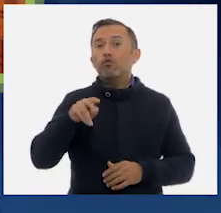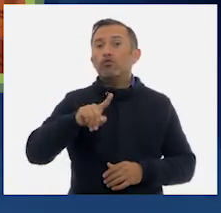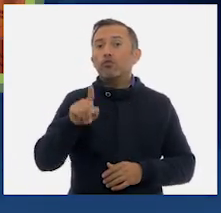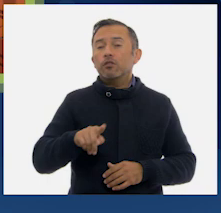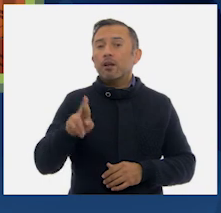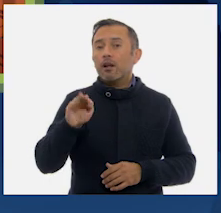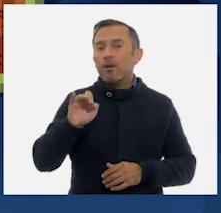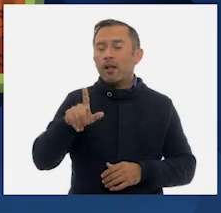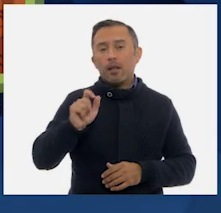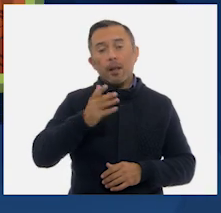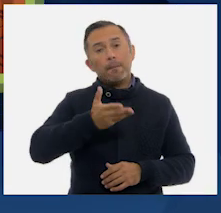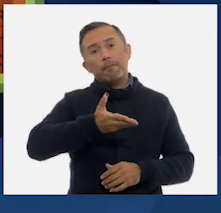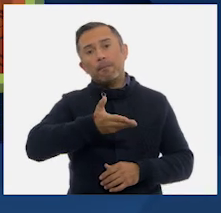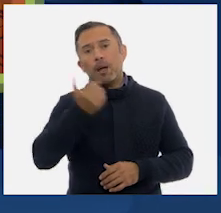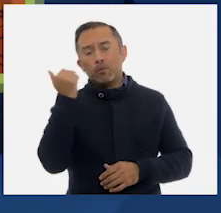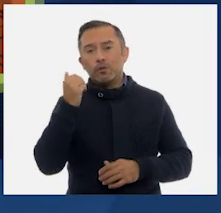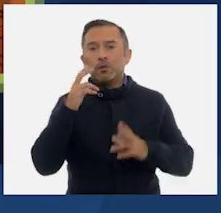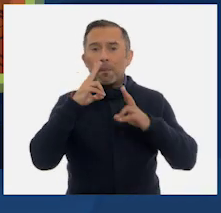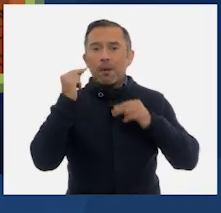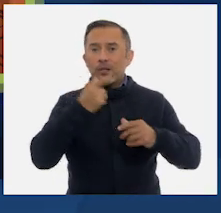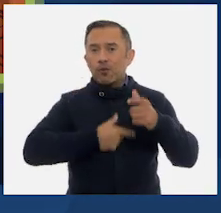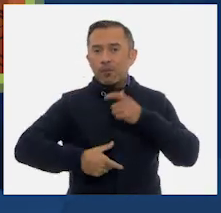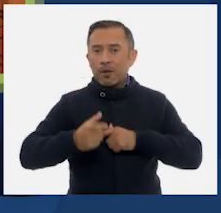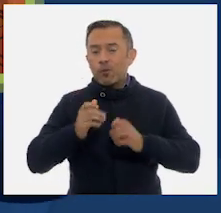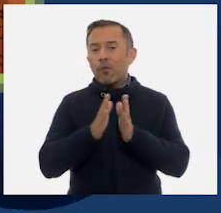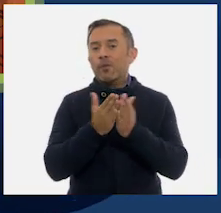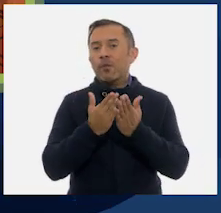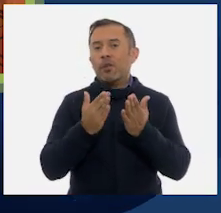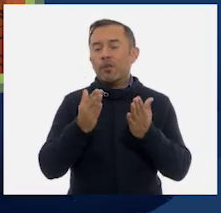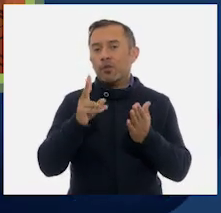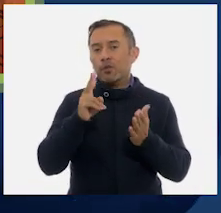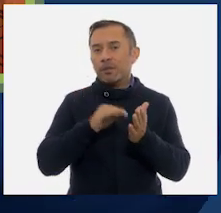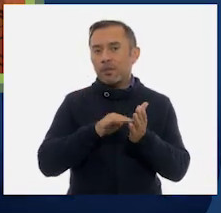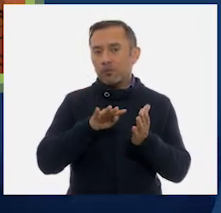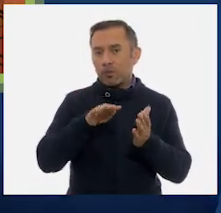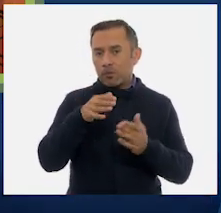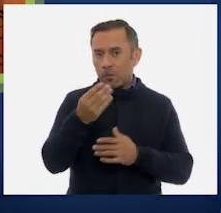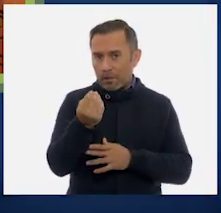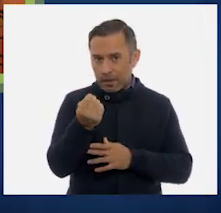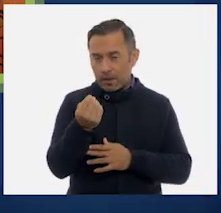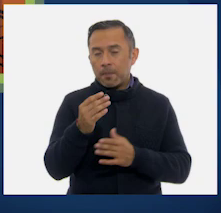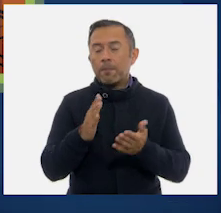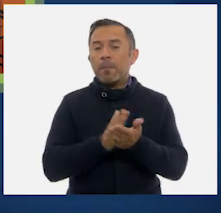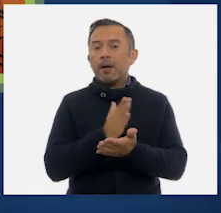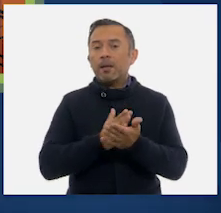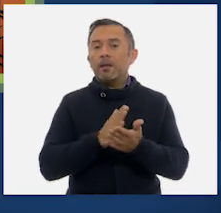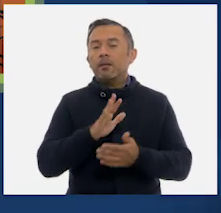Pancho Villa, México, Ediciones Era 2009, páginas 56 a 58.